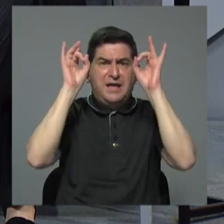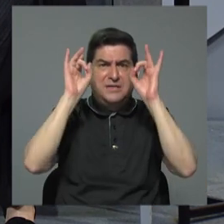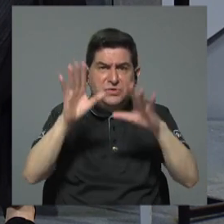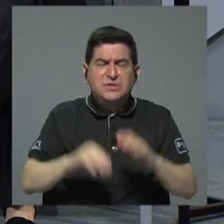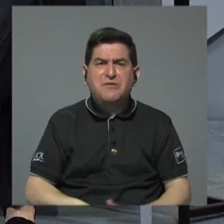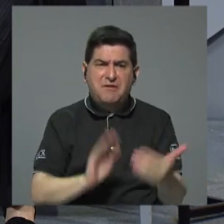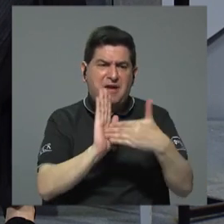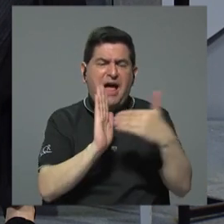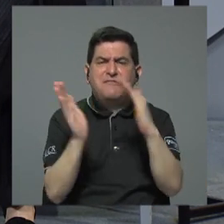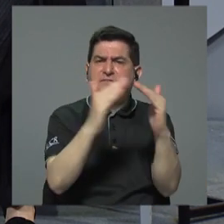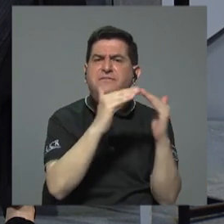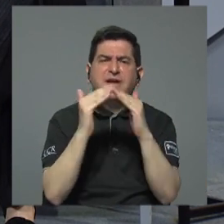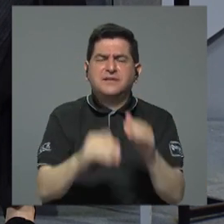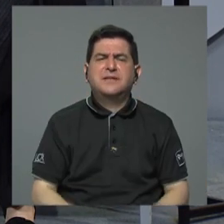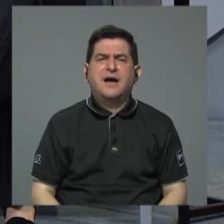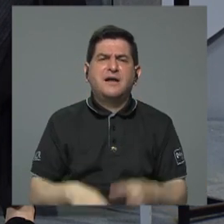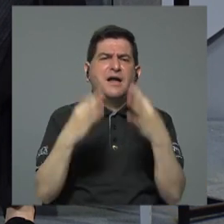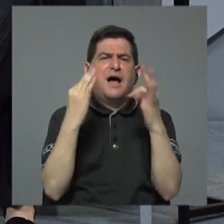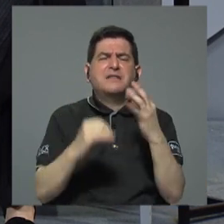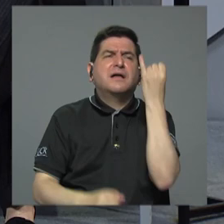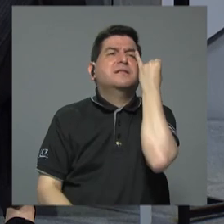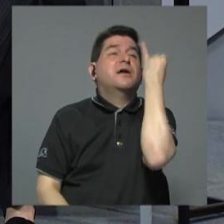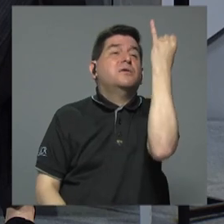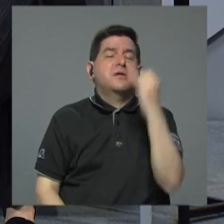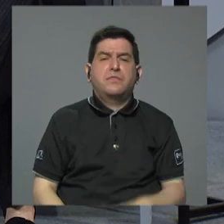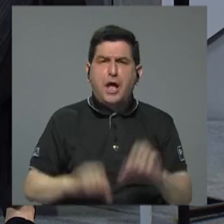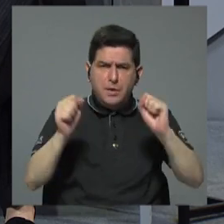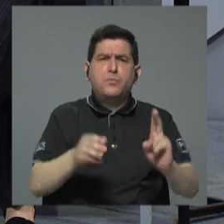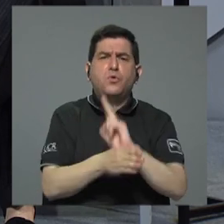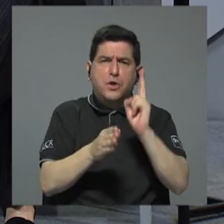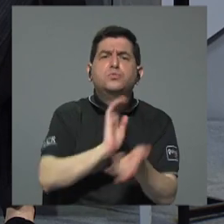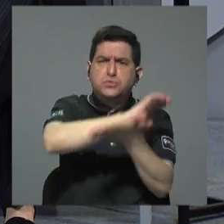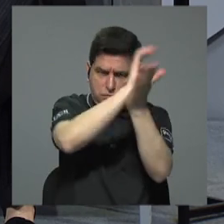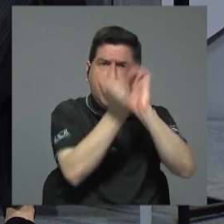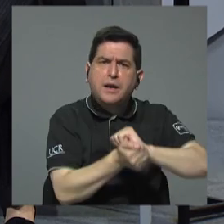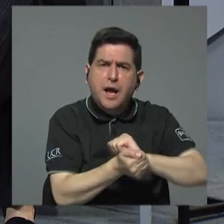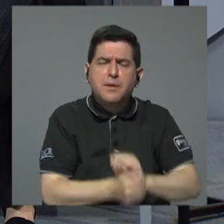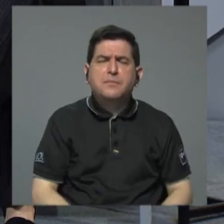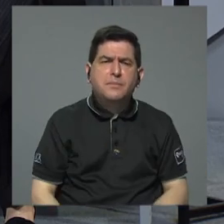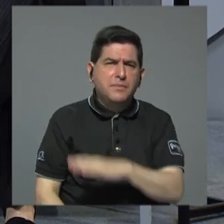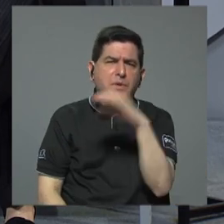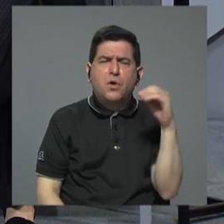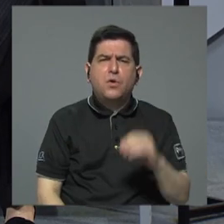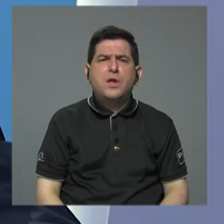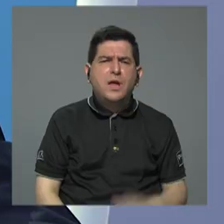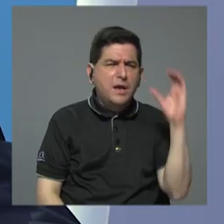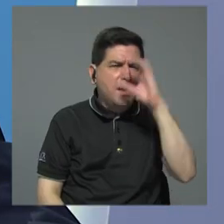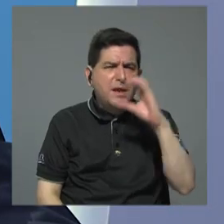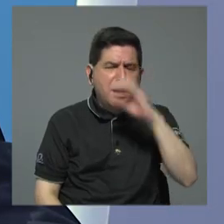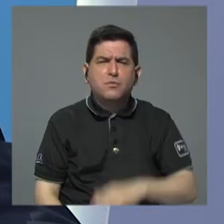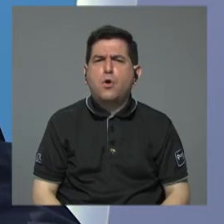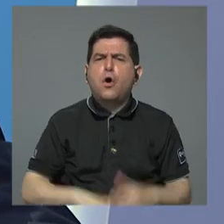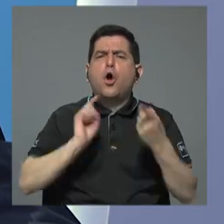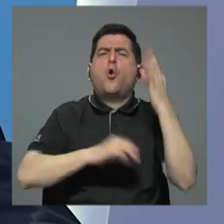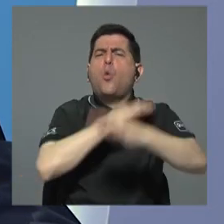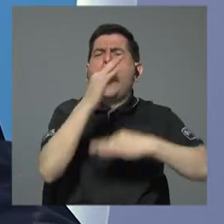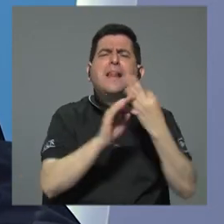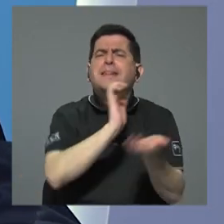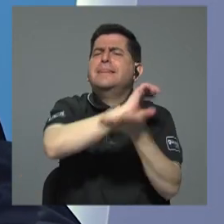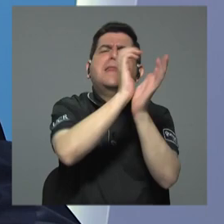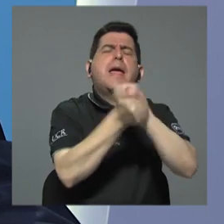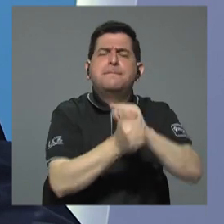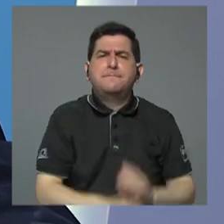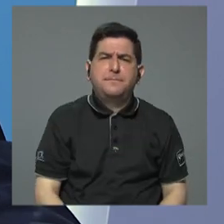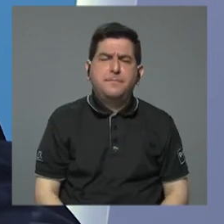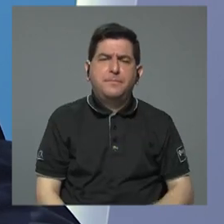maltratar a nuestro pueblo en busca de ciertos ideales. Se puede usar transición, y la exploración no produce... ¿Qué tipo de transición cree usted, Federico? Bueno, el